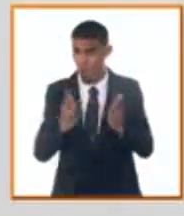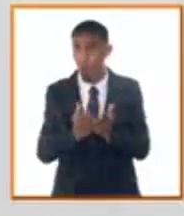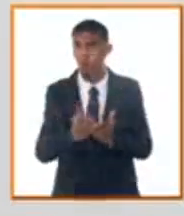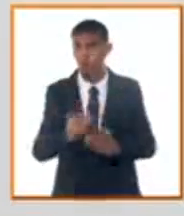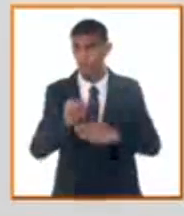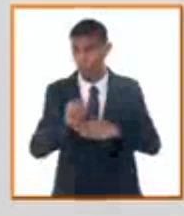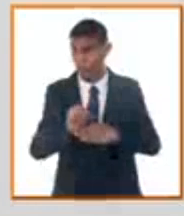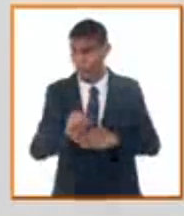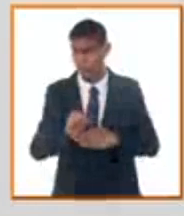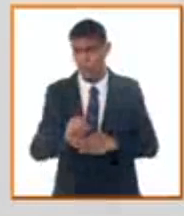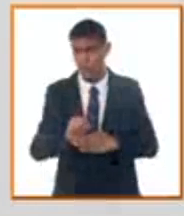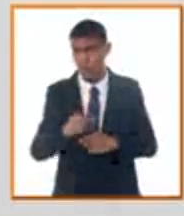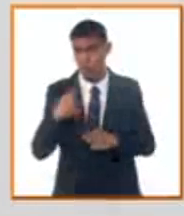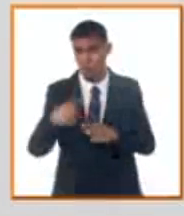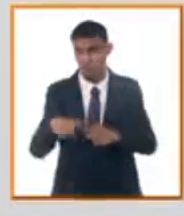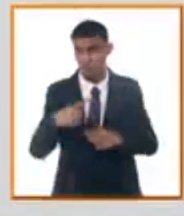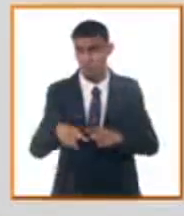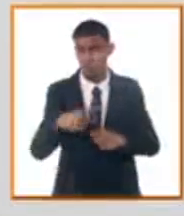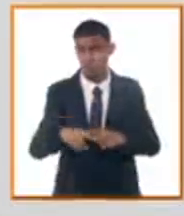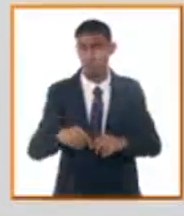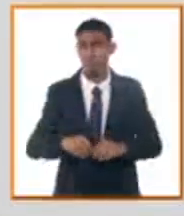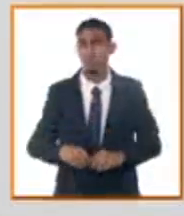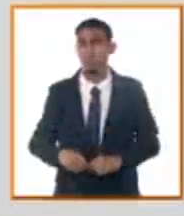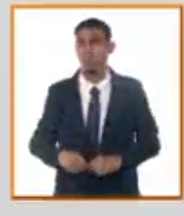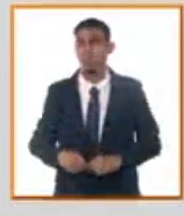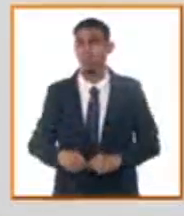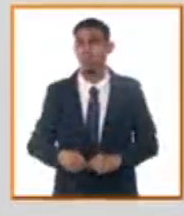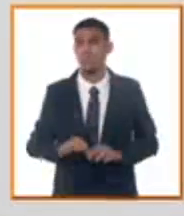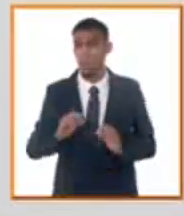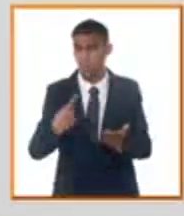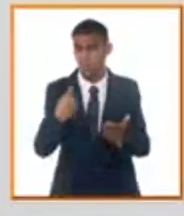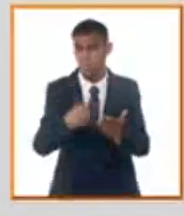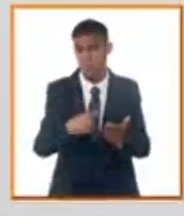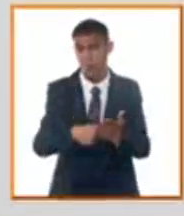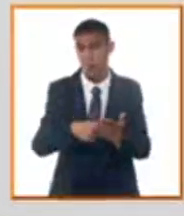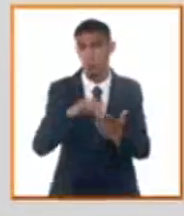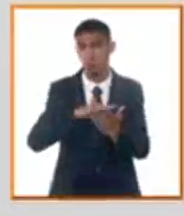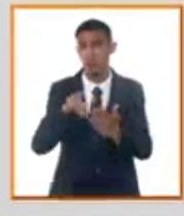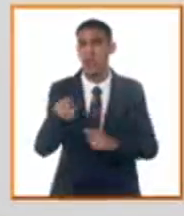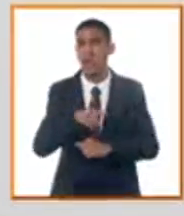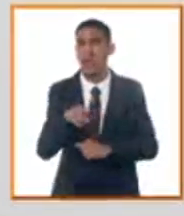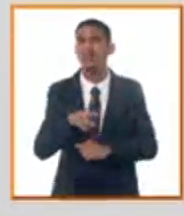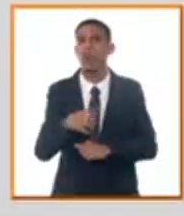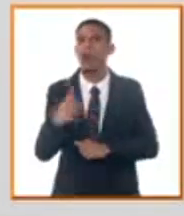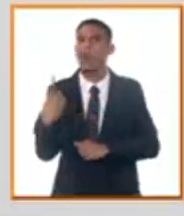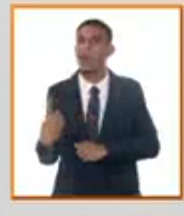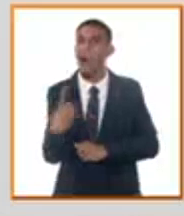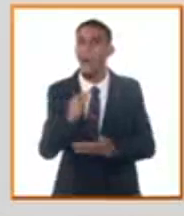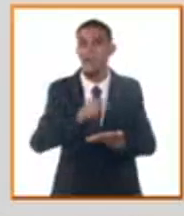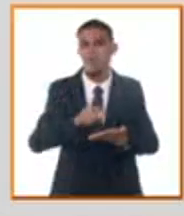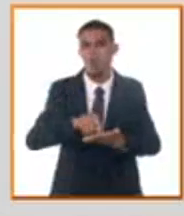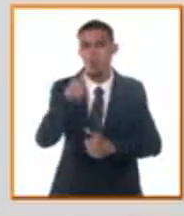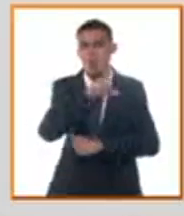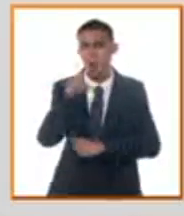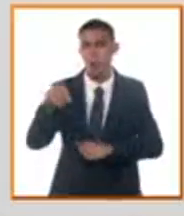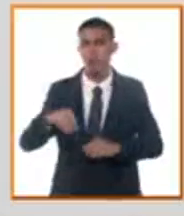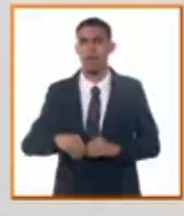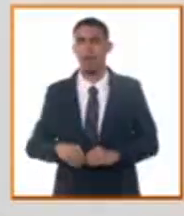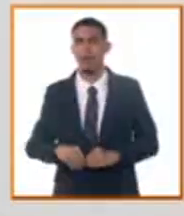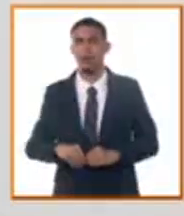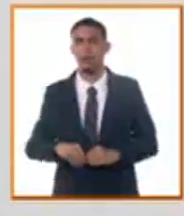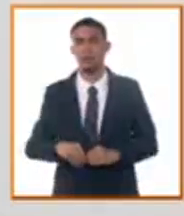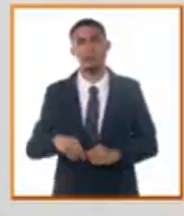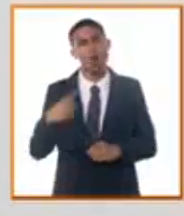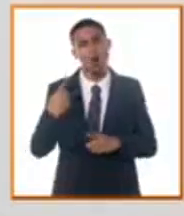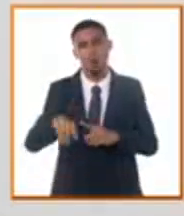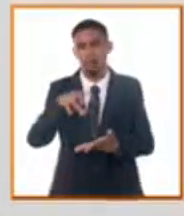sector del comercio se hacían por pagos electrónicos. Bueno, solo hay que llevarlo a cada bodega, a cada establecimiento de la gastronomía, a